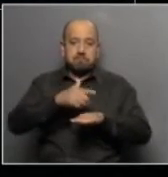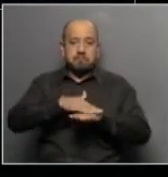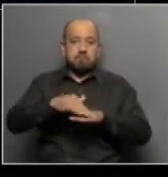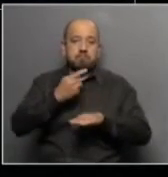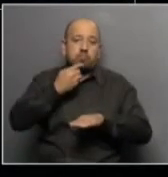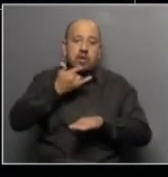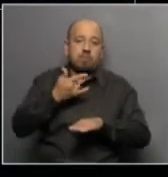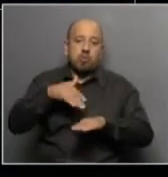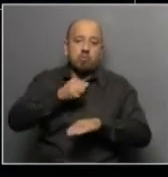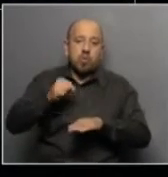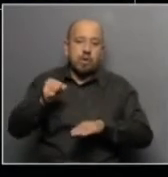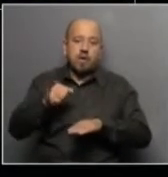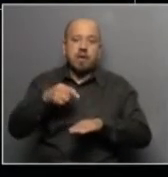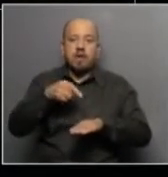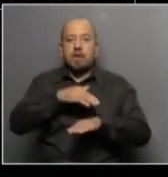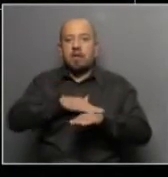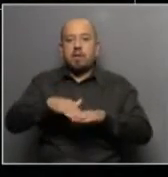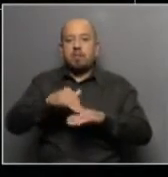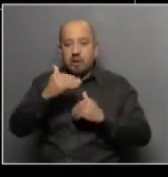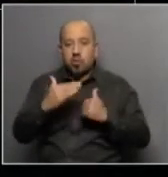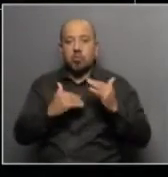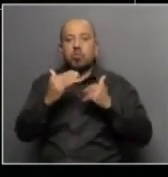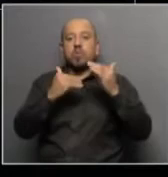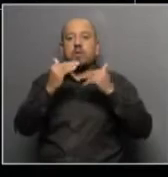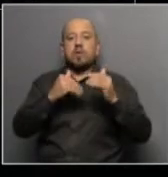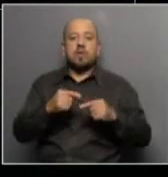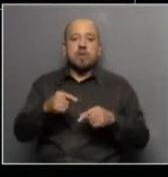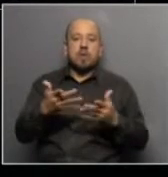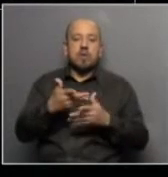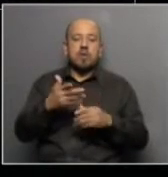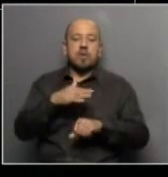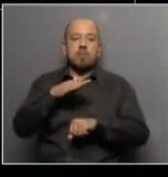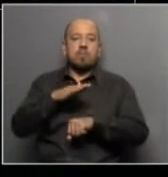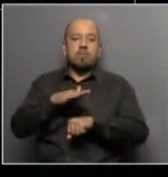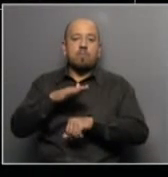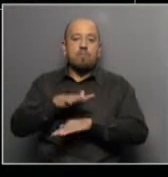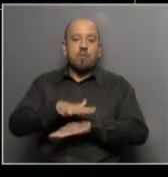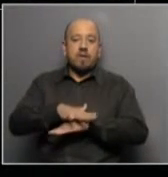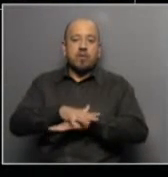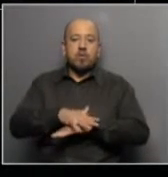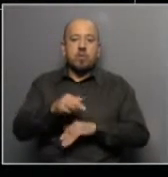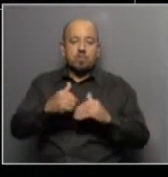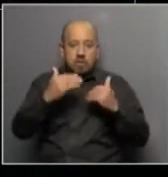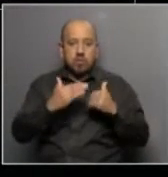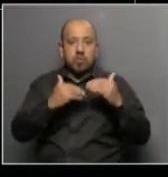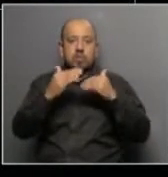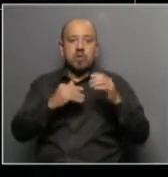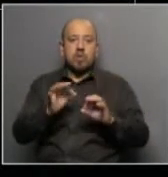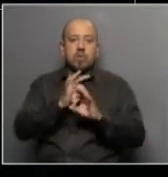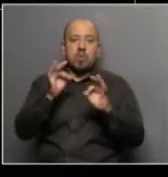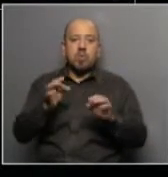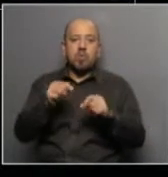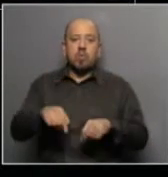ejemplo, un terreno que está para ser construido. Entonces, en este momento está como vacante, pero luego va a haber una obra allí, o suelo